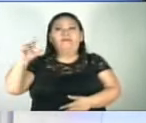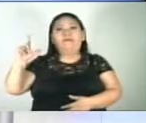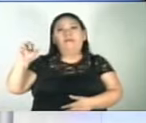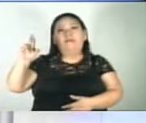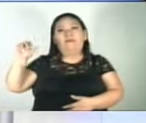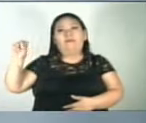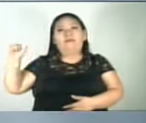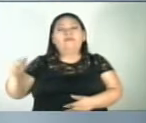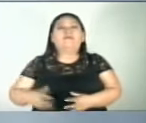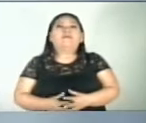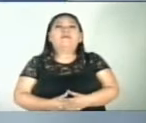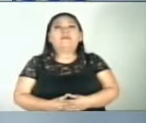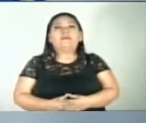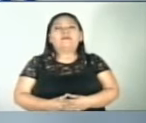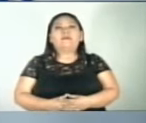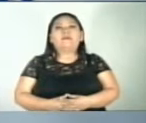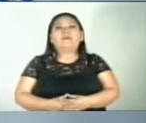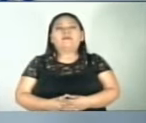Acontecer Empresarial.